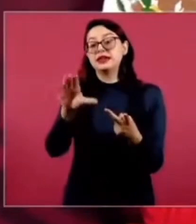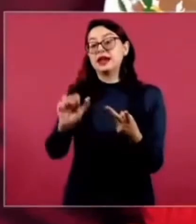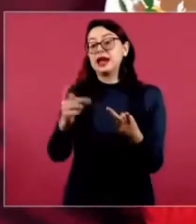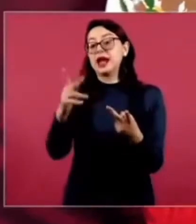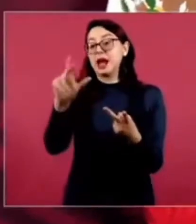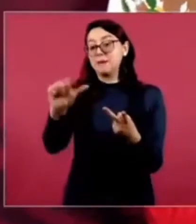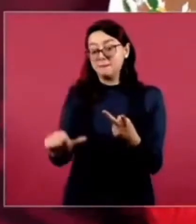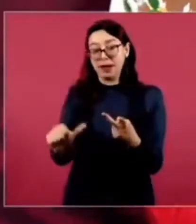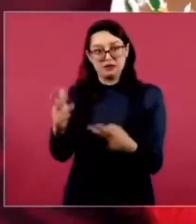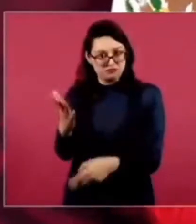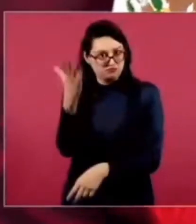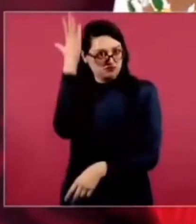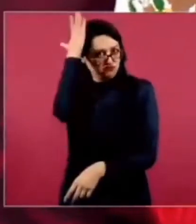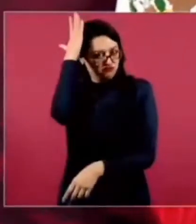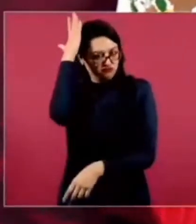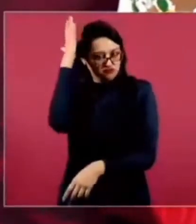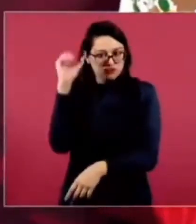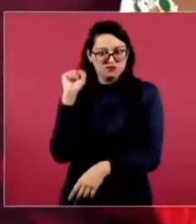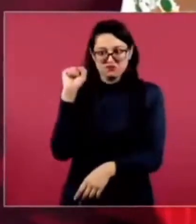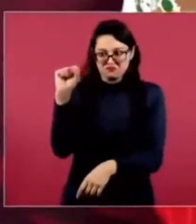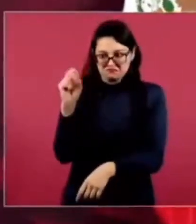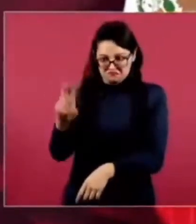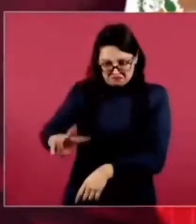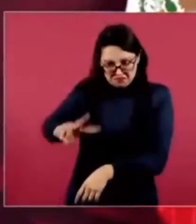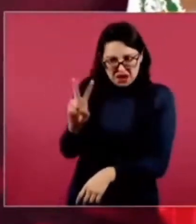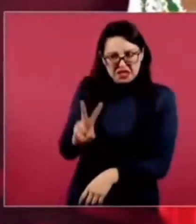y muchos otros dirigentes.